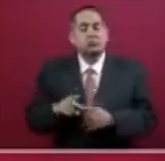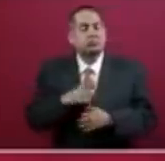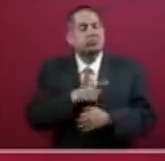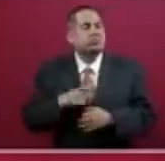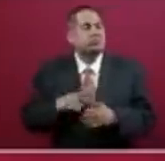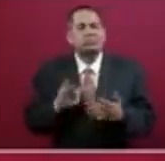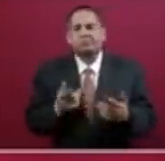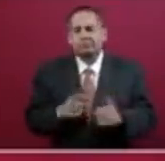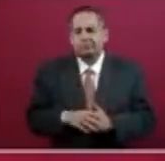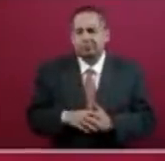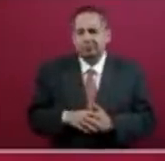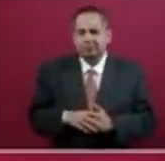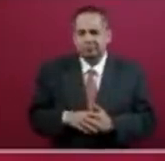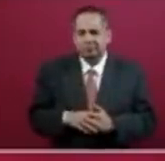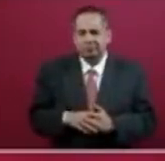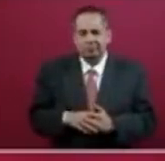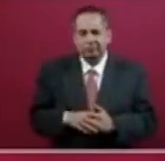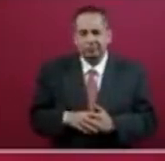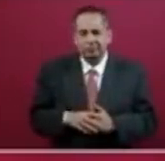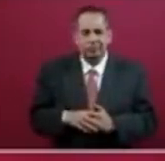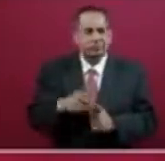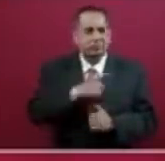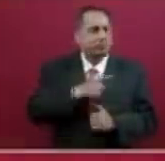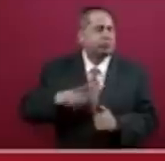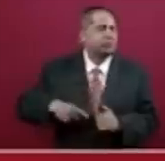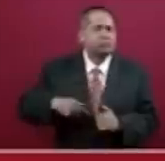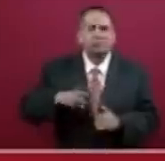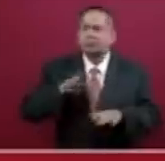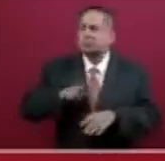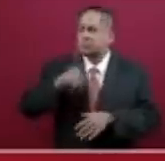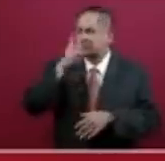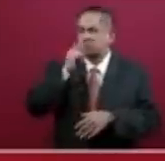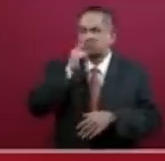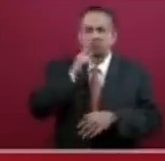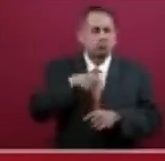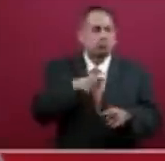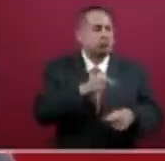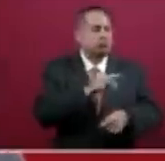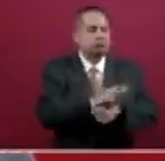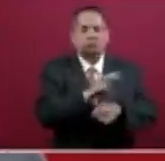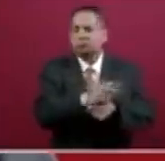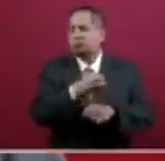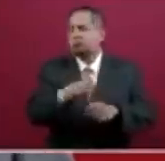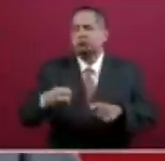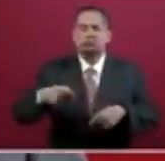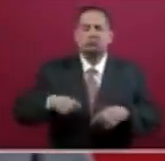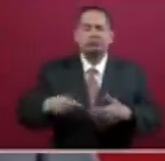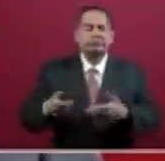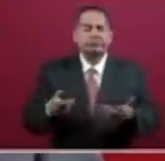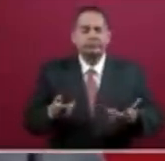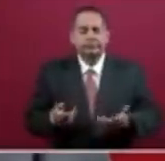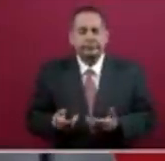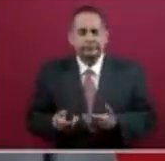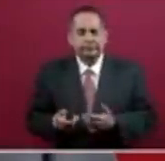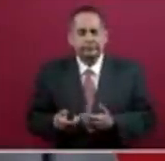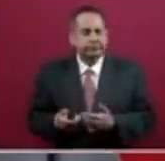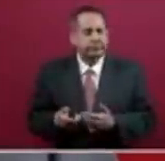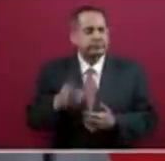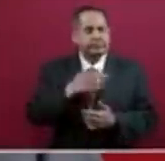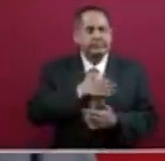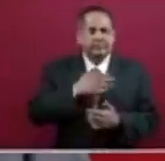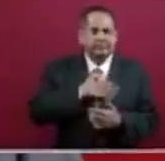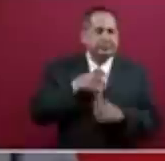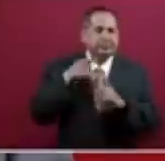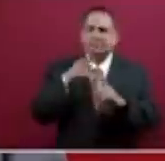ser el policía para garantizar el orden y que esa era su